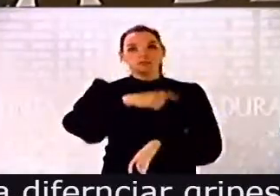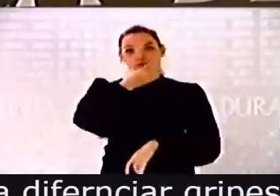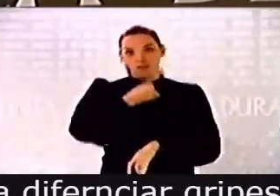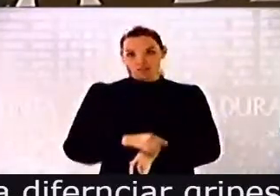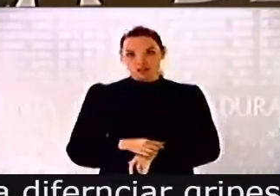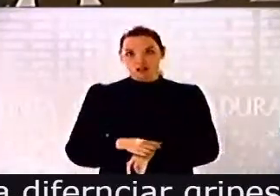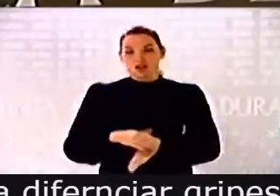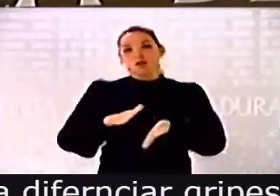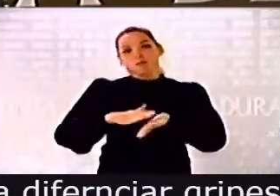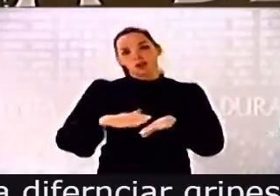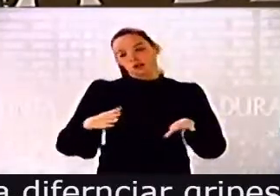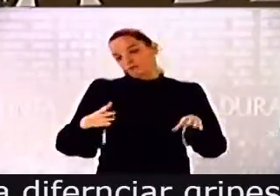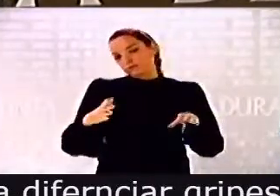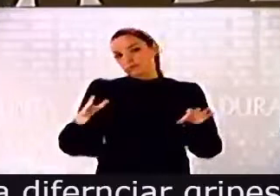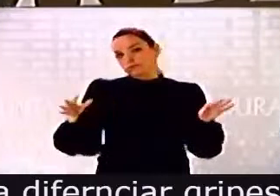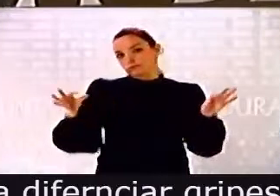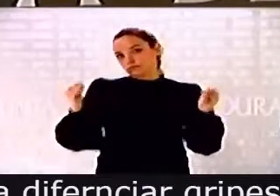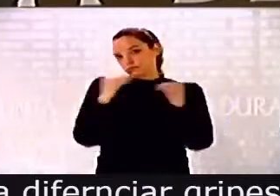a esta situación.